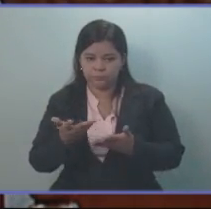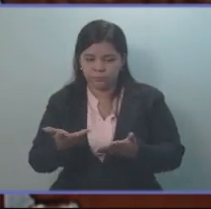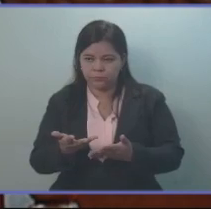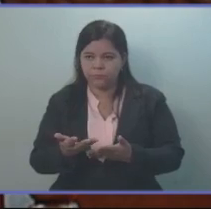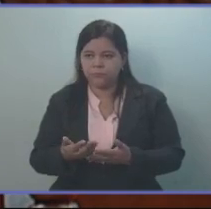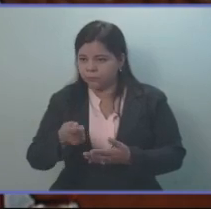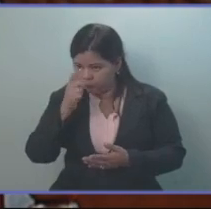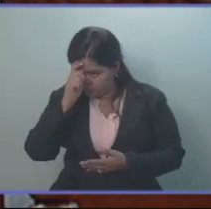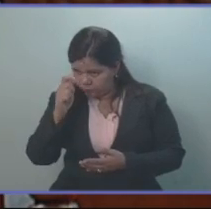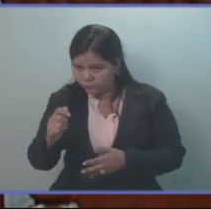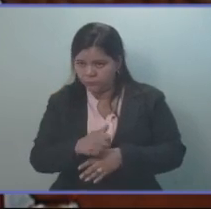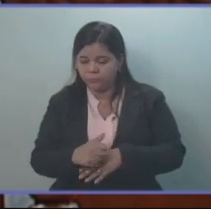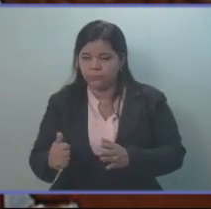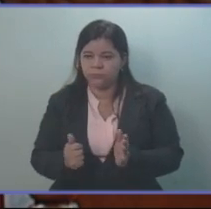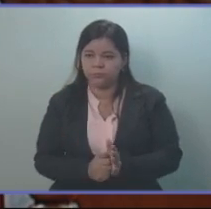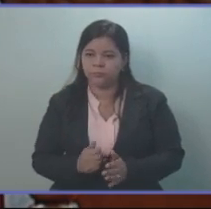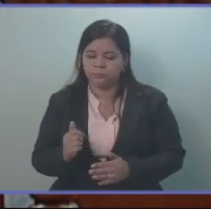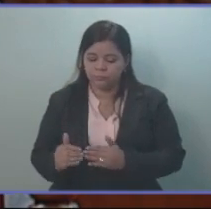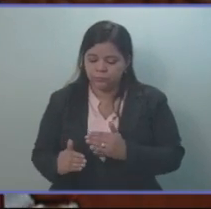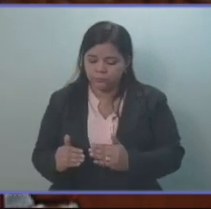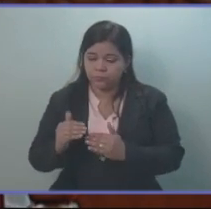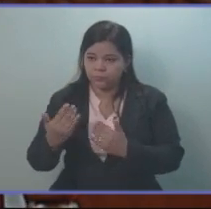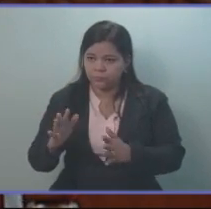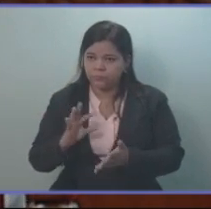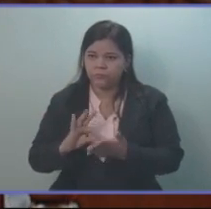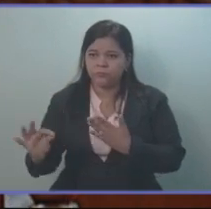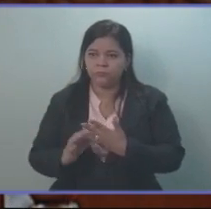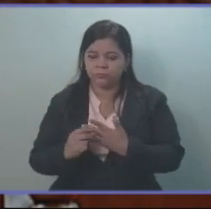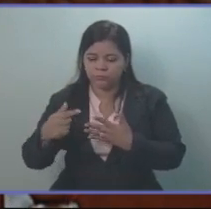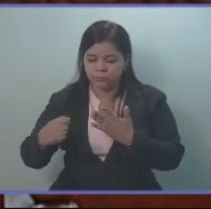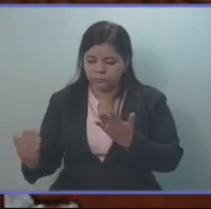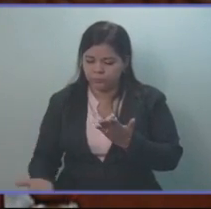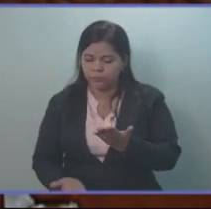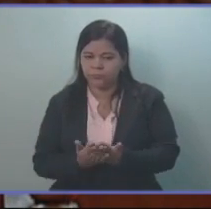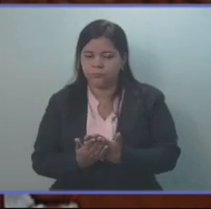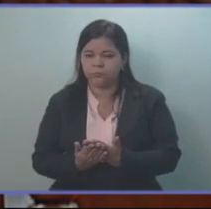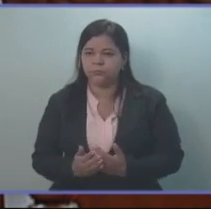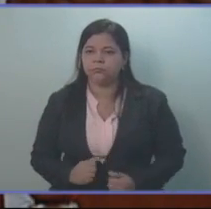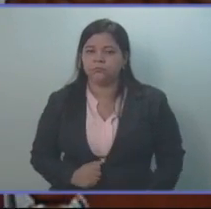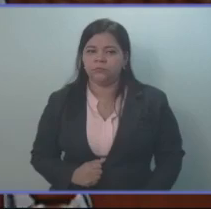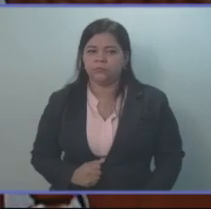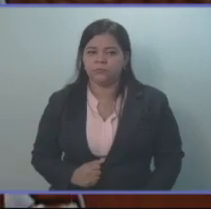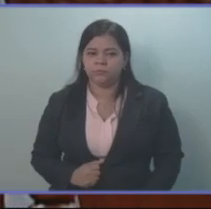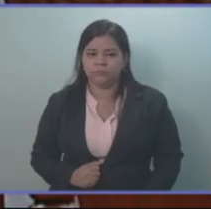del Honorable Pleno, adjuntando el respectivo proyecto de decreto.